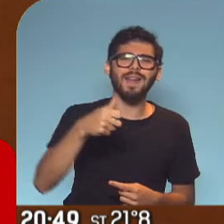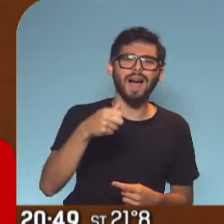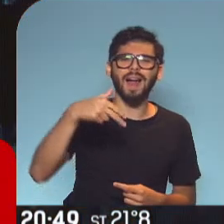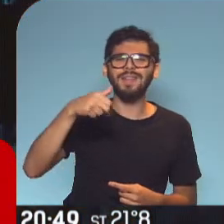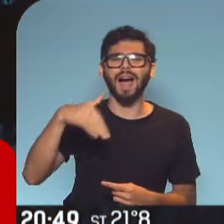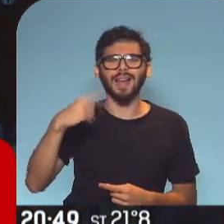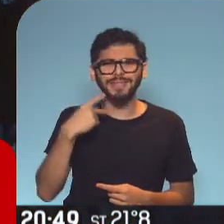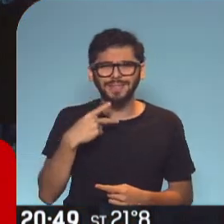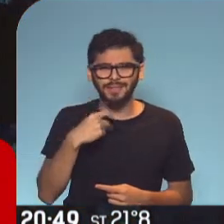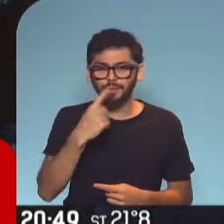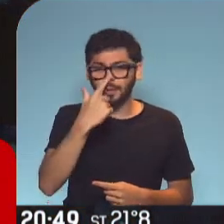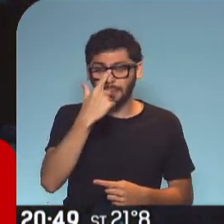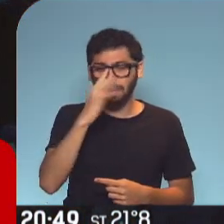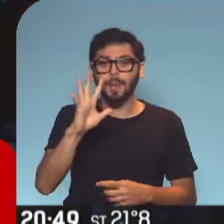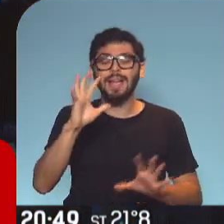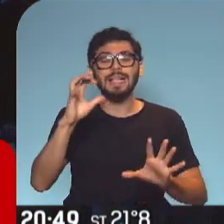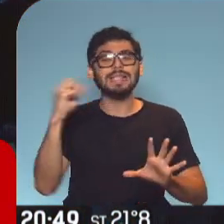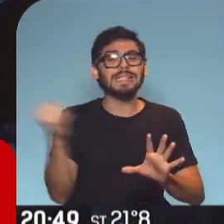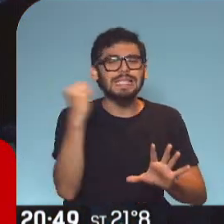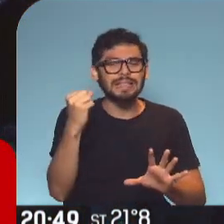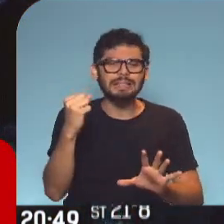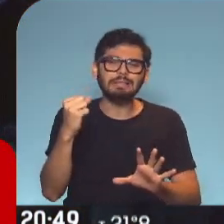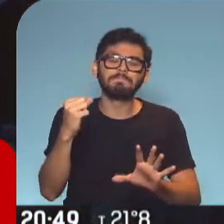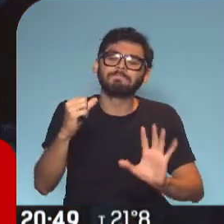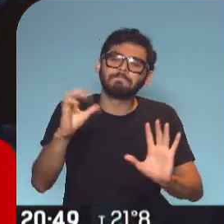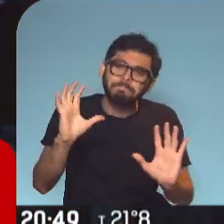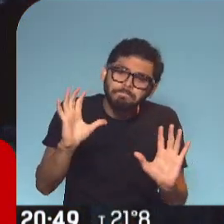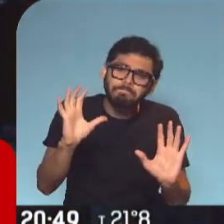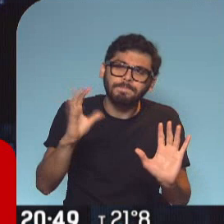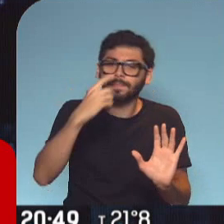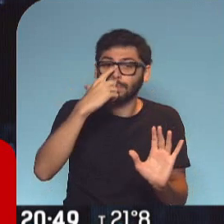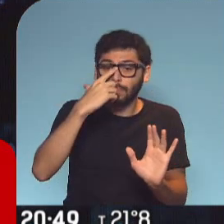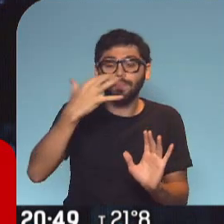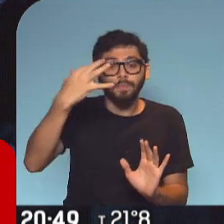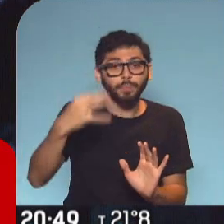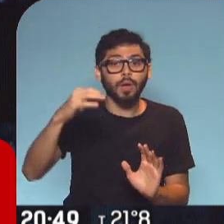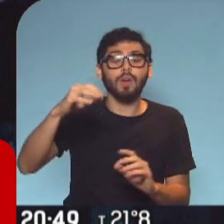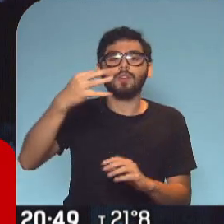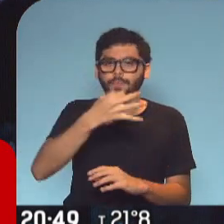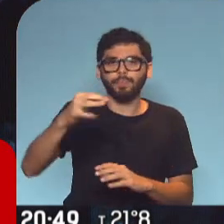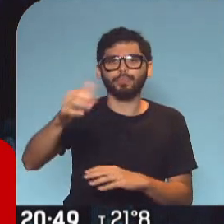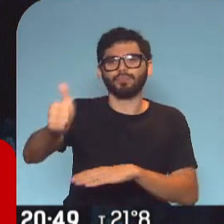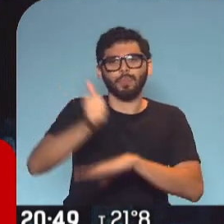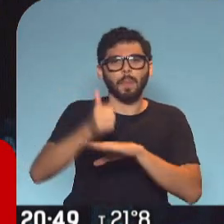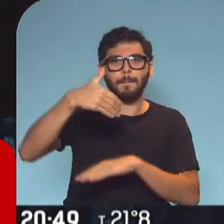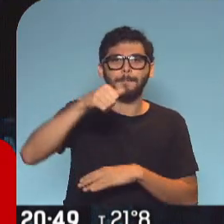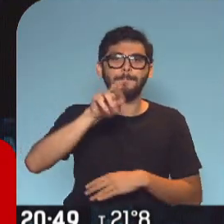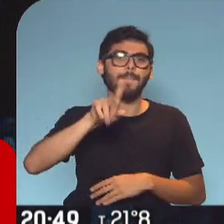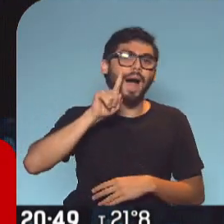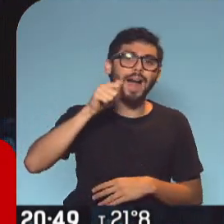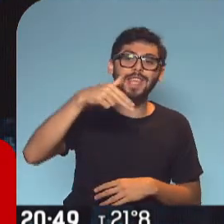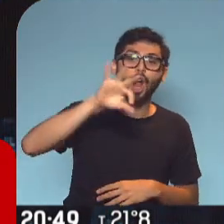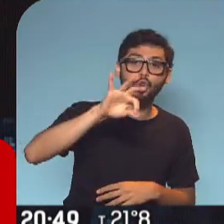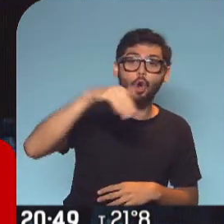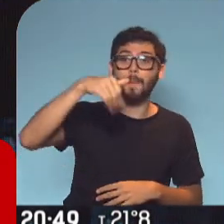clave te la voy a deber. Ah, tampoco. Sí, tampoco. A ver, básicamente lo que terminó ocurriendo hoy es que Mariano Macri finalmente terminó declarando ante el juez